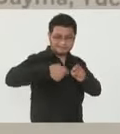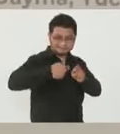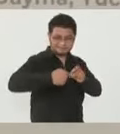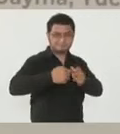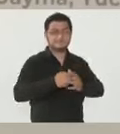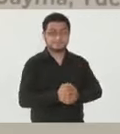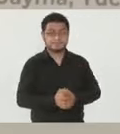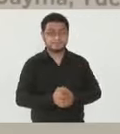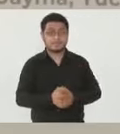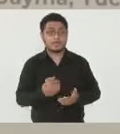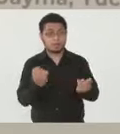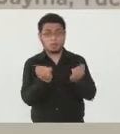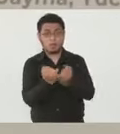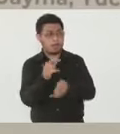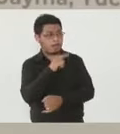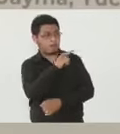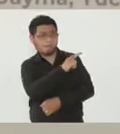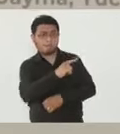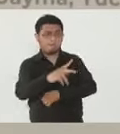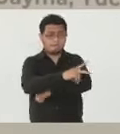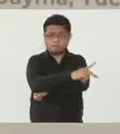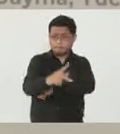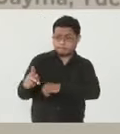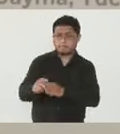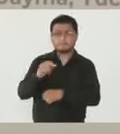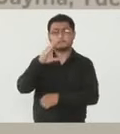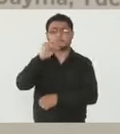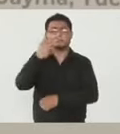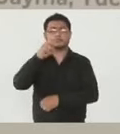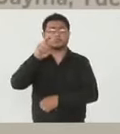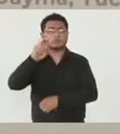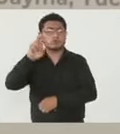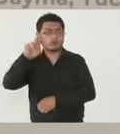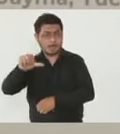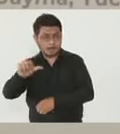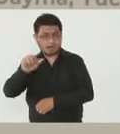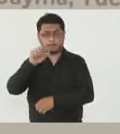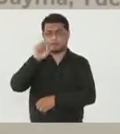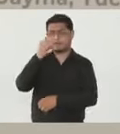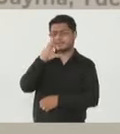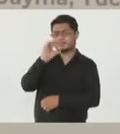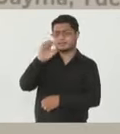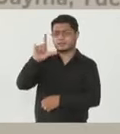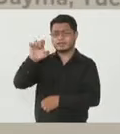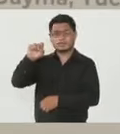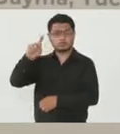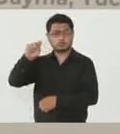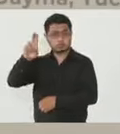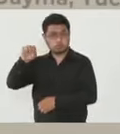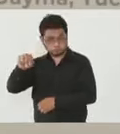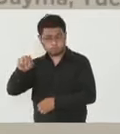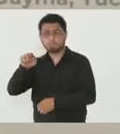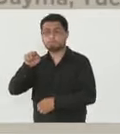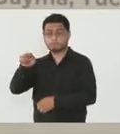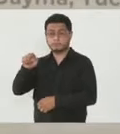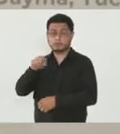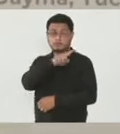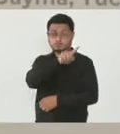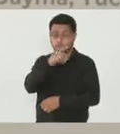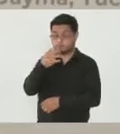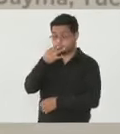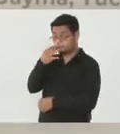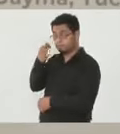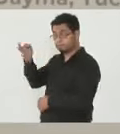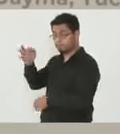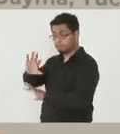presidente, el dragado de los puertos de Chuburná, de Sisal y de Celestún. Esto como parte de sus instrucciones que dio cuando estuvo aquí